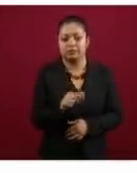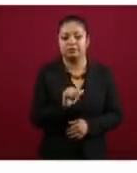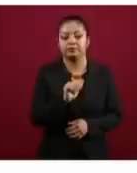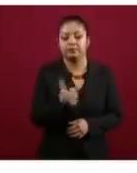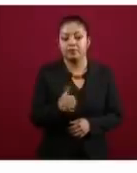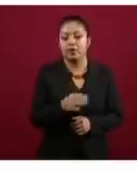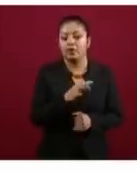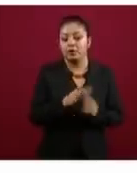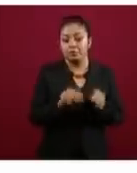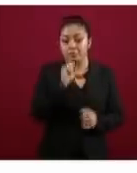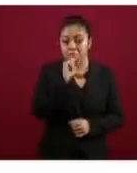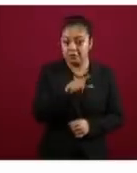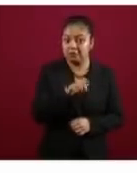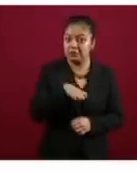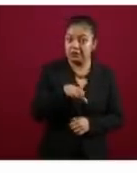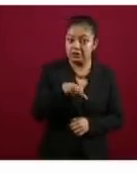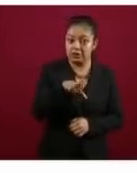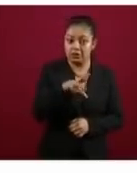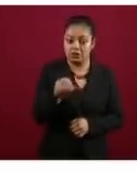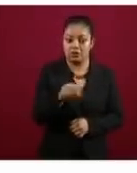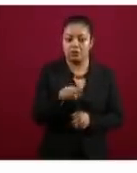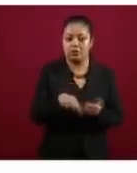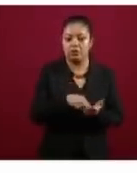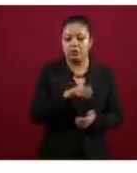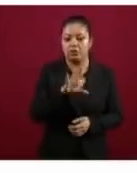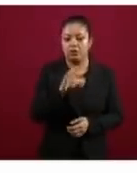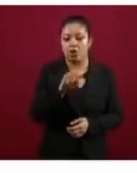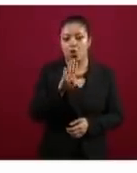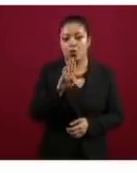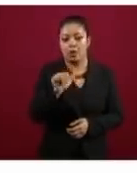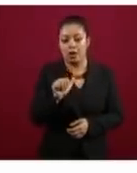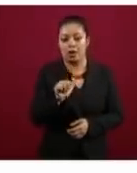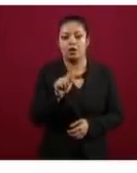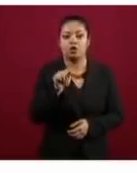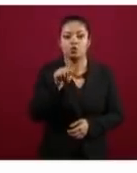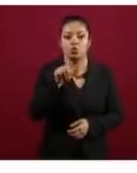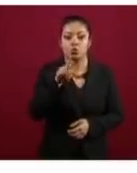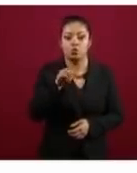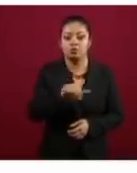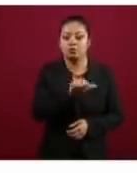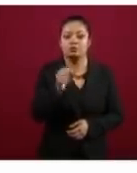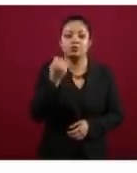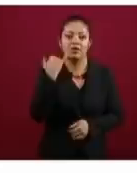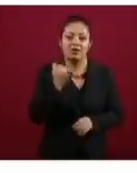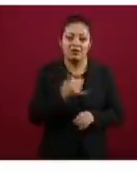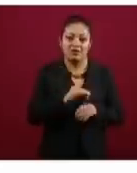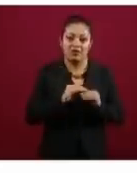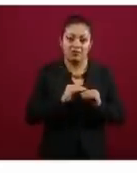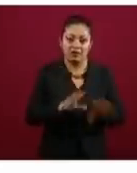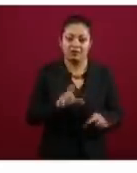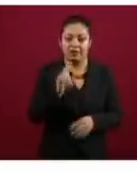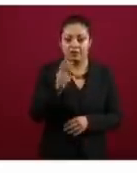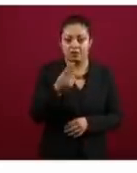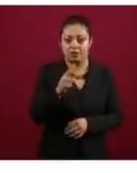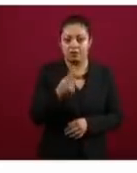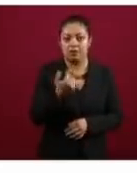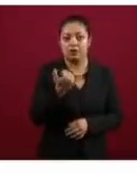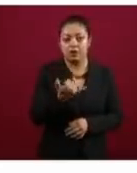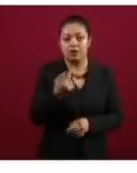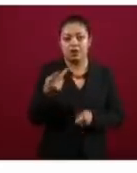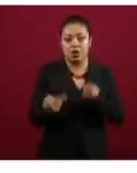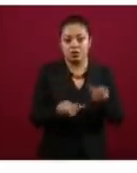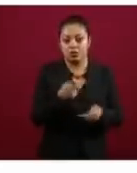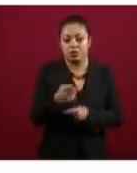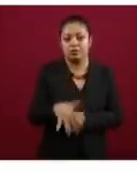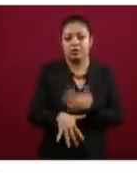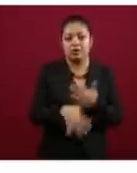finalmente, en ese mismo estado de Quintana Roo, en Cobá, Tulum, la asamblea informativa será el 30 de noviembre y la